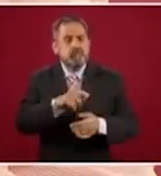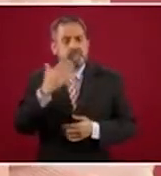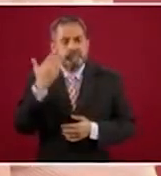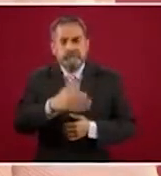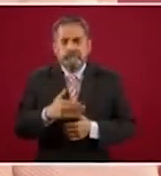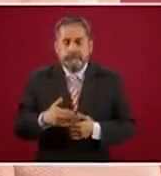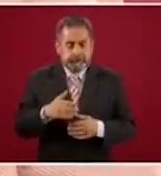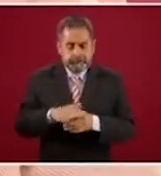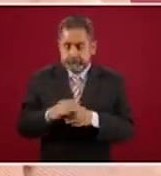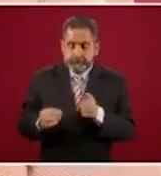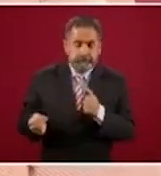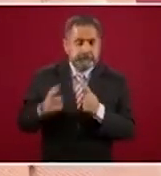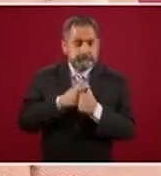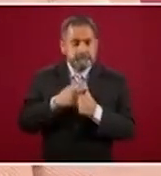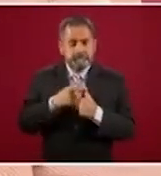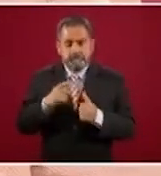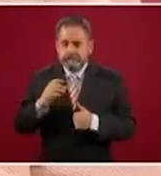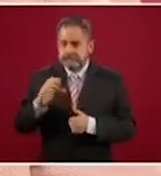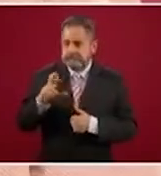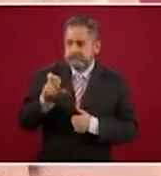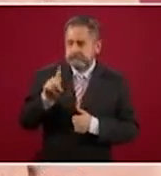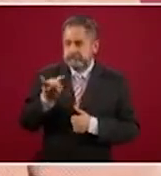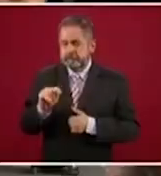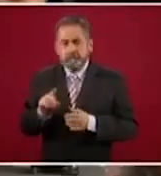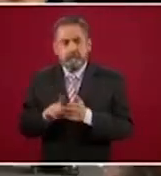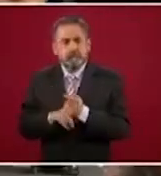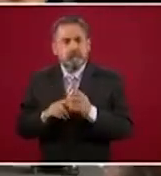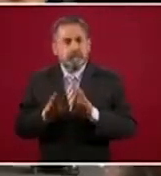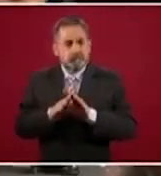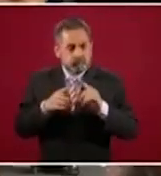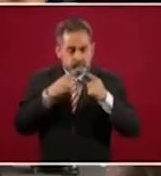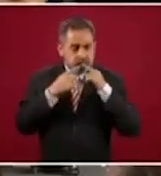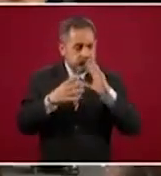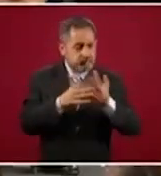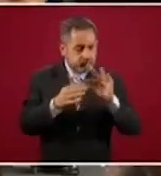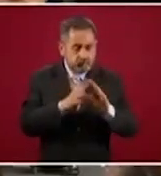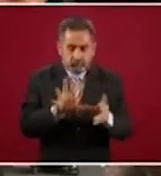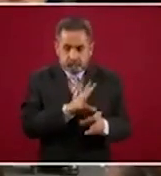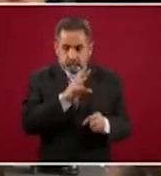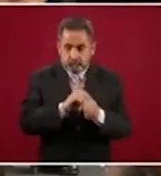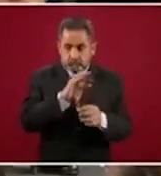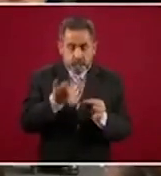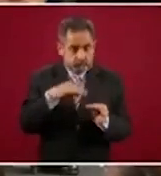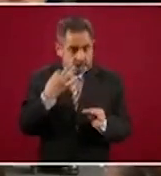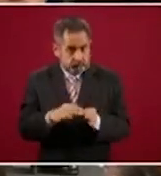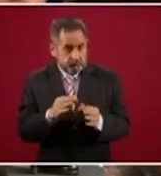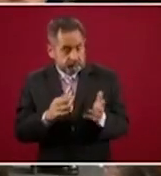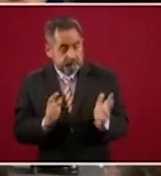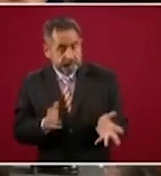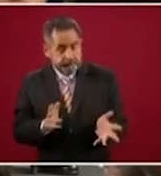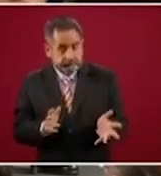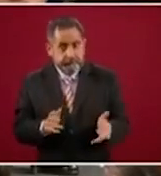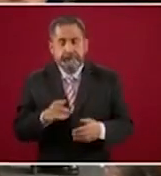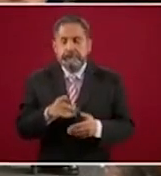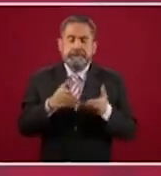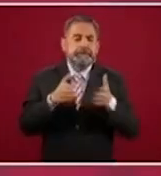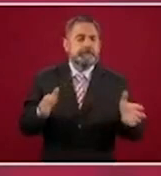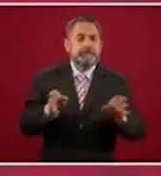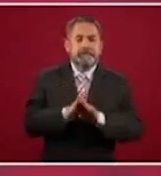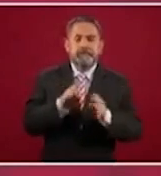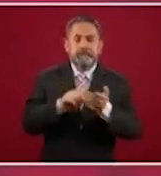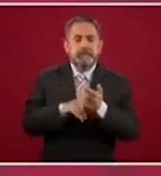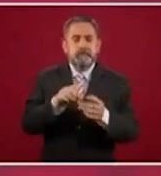incluye este primer crédito, que una vez que se cubre su totalidad al 100%, se abre